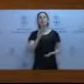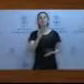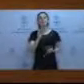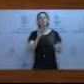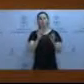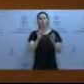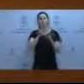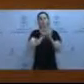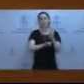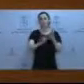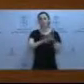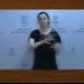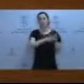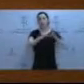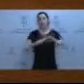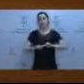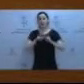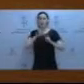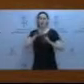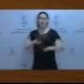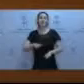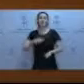medidas en favor de los empleados públicos?